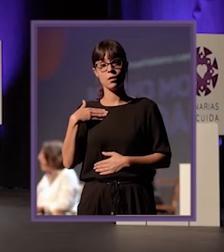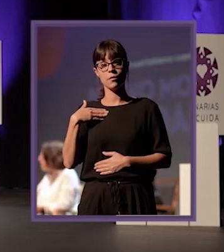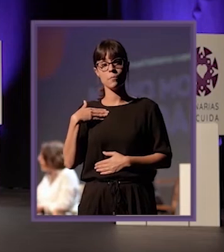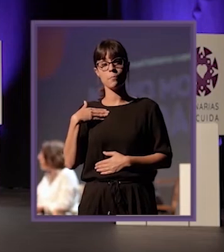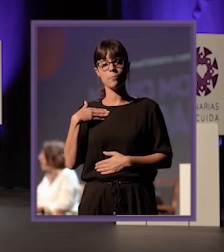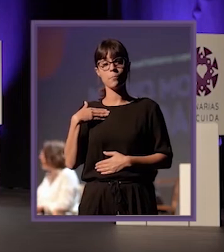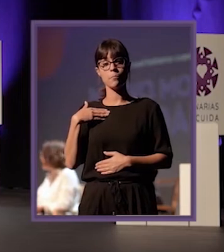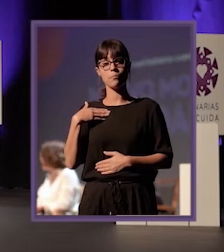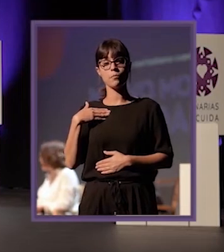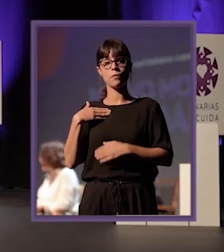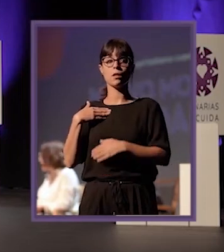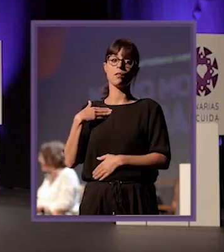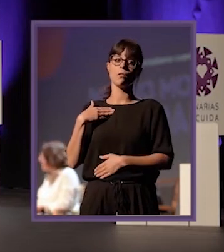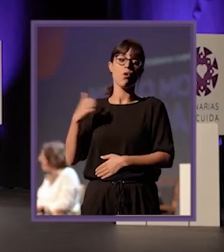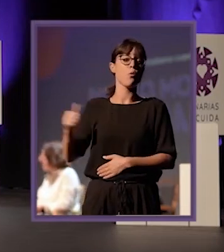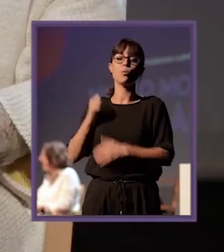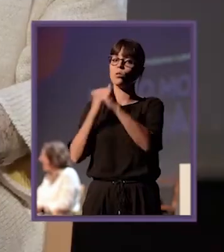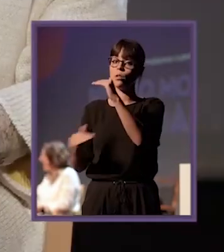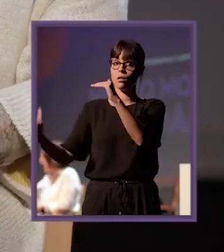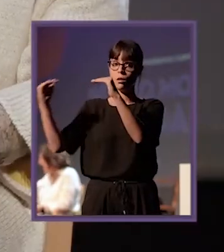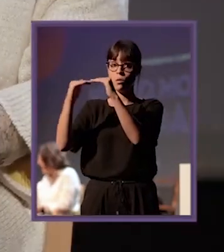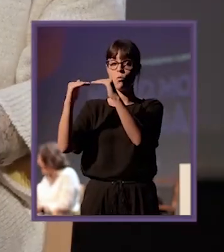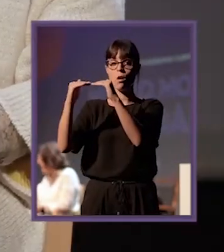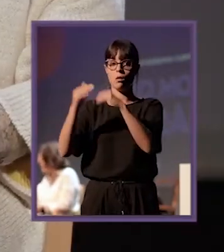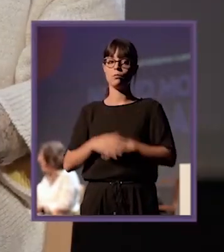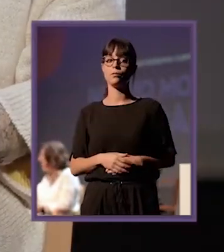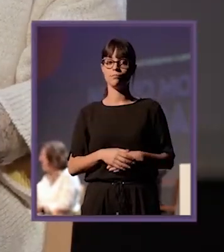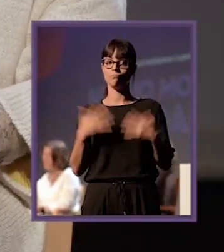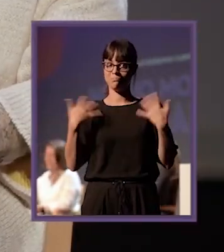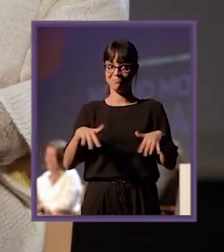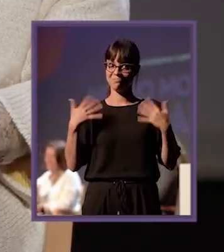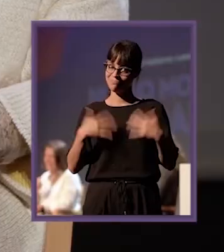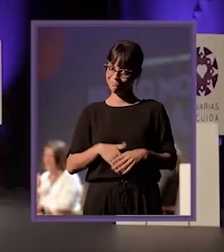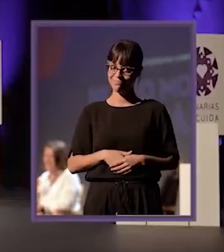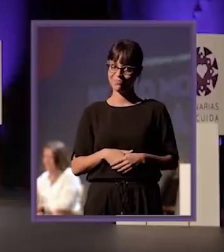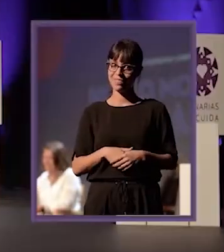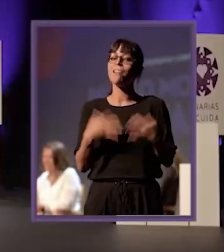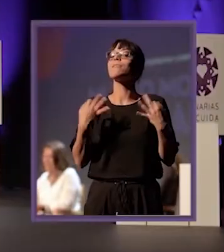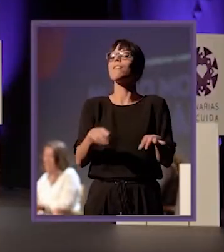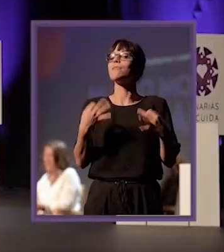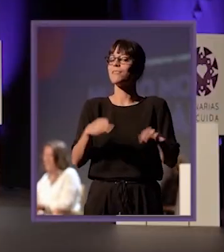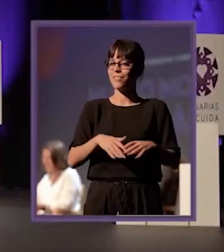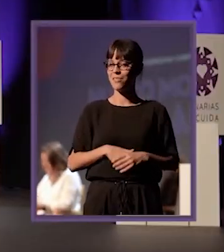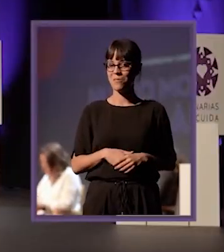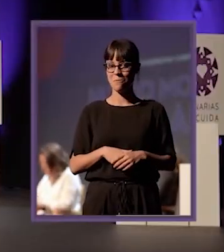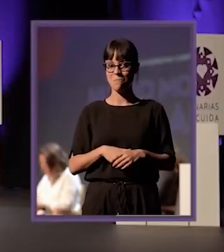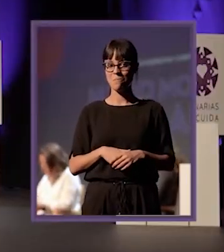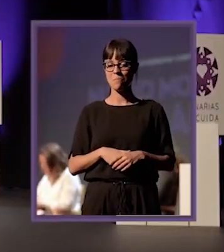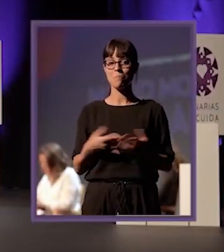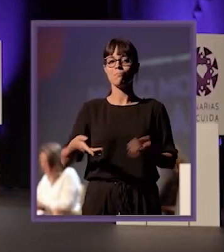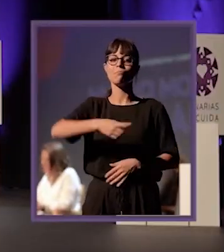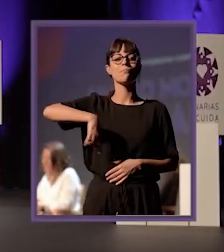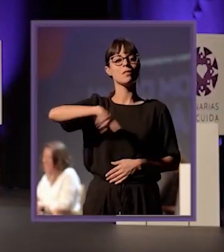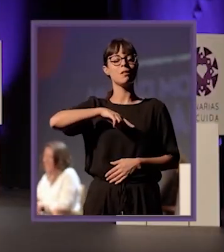lo hagan en un marco de igualdad de oportunidades. Casi nada les acabo de contar. Por muchos millones que pongamos, por mucho